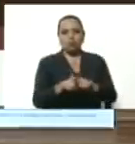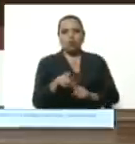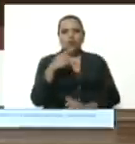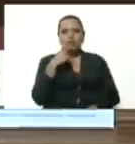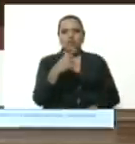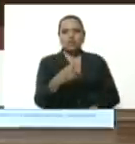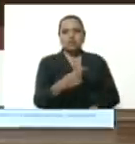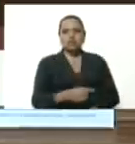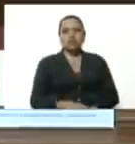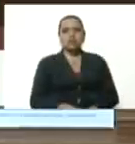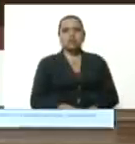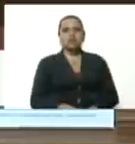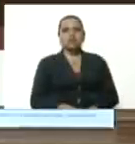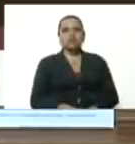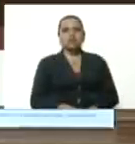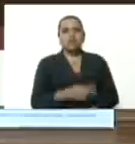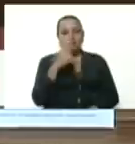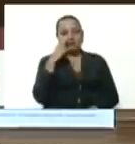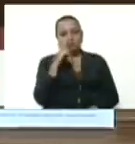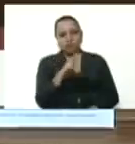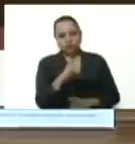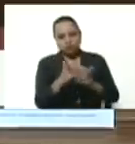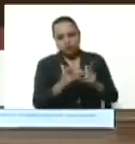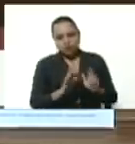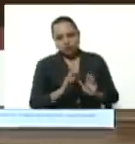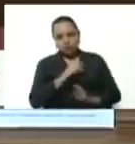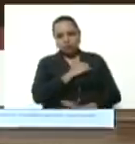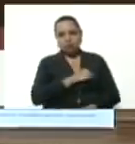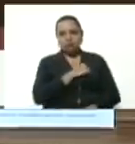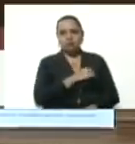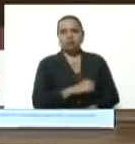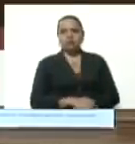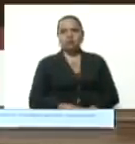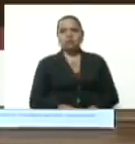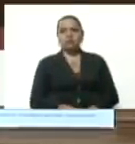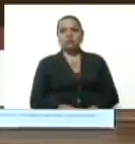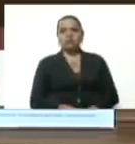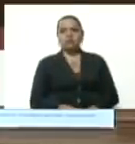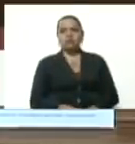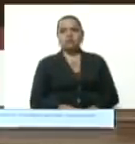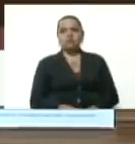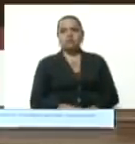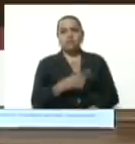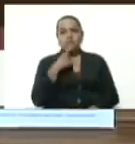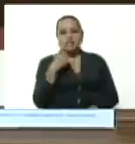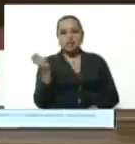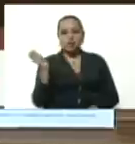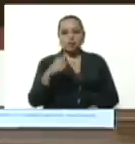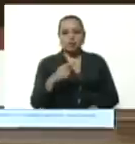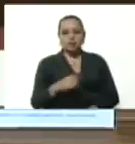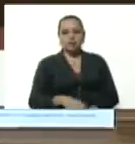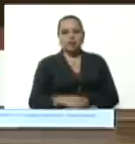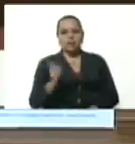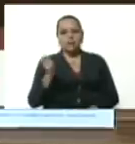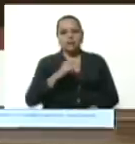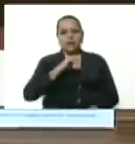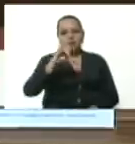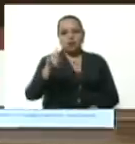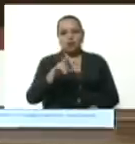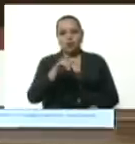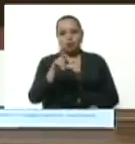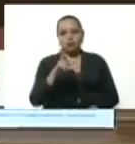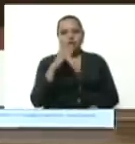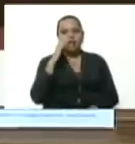dice, voy a ver si veo estos números, perdóname. No, pero esto voy a decirlo por mes. Para el mes de julio